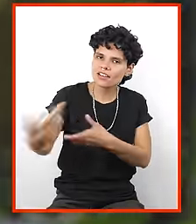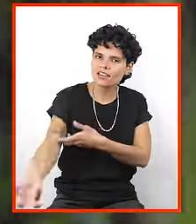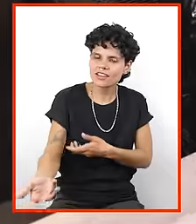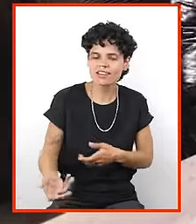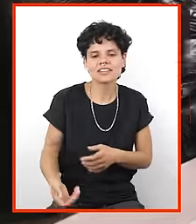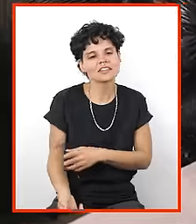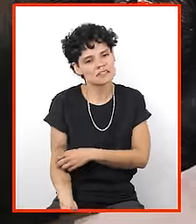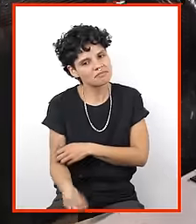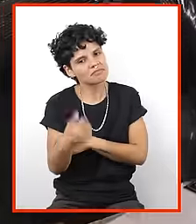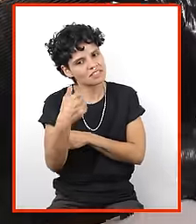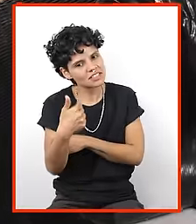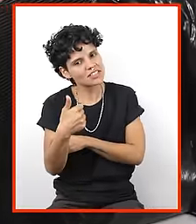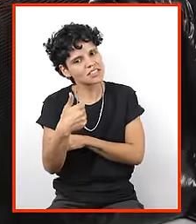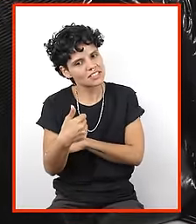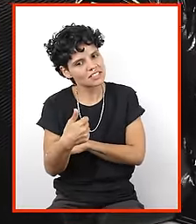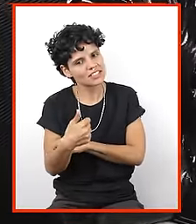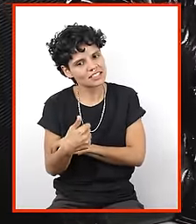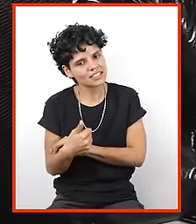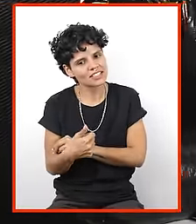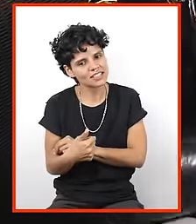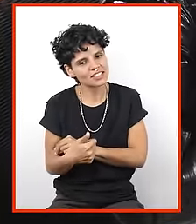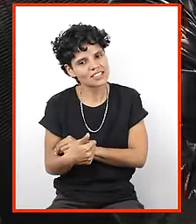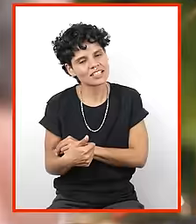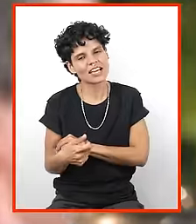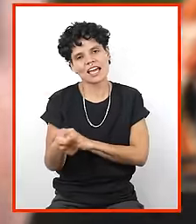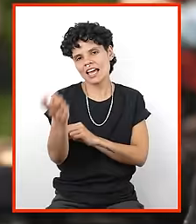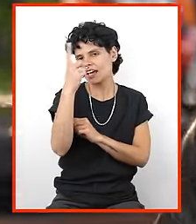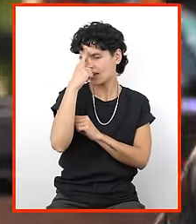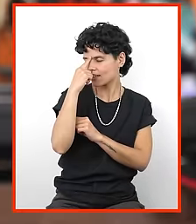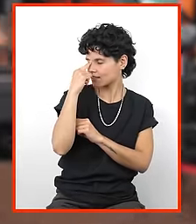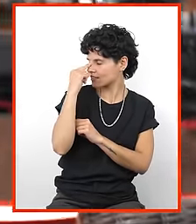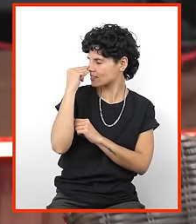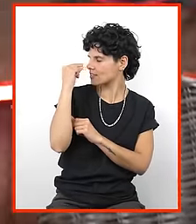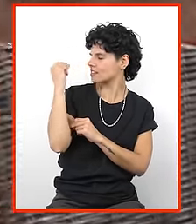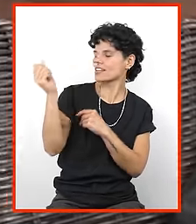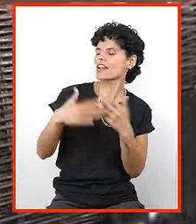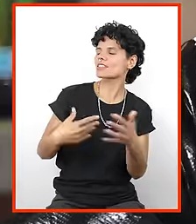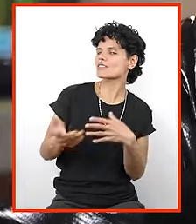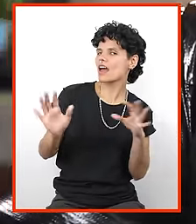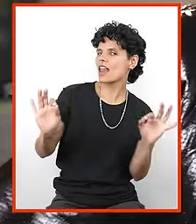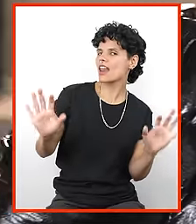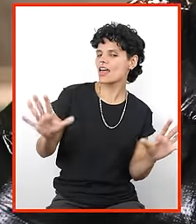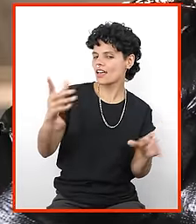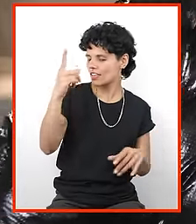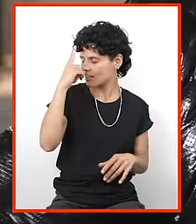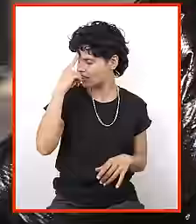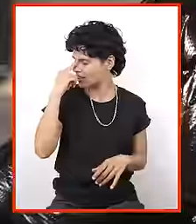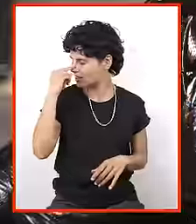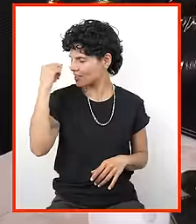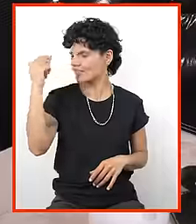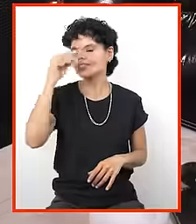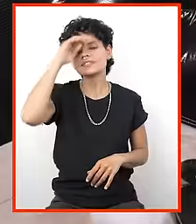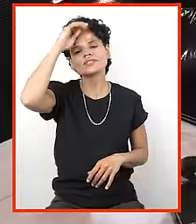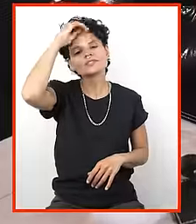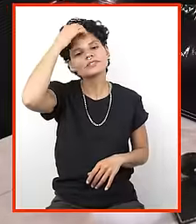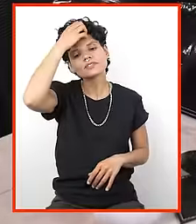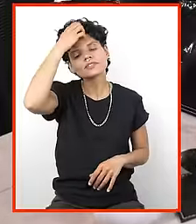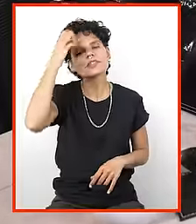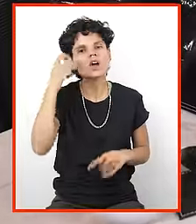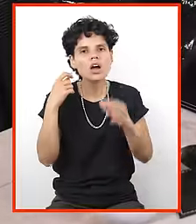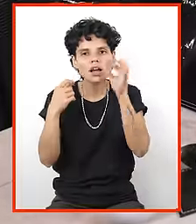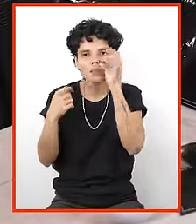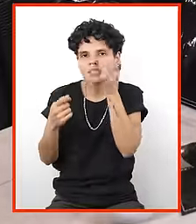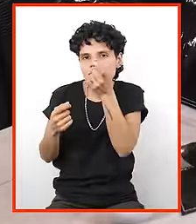bien. Pero muy bien, ¿y cómo? La nariz natural. No, oye, de verdad. ¿Tiene un imán en el piercing o